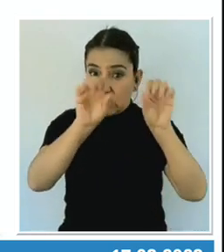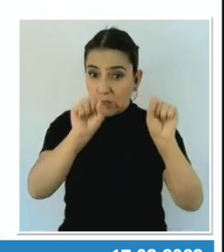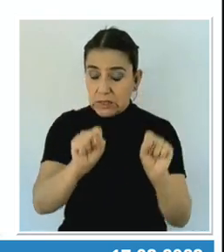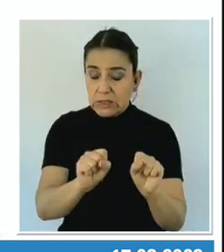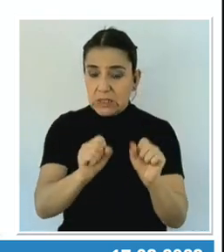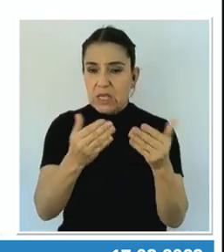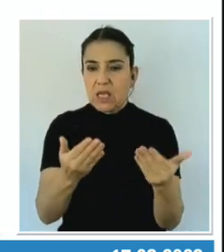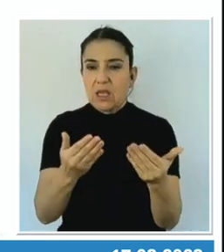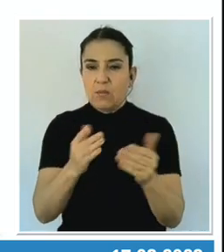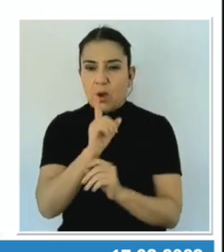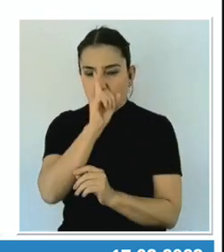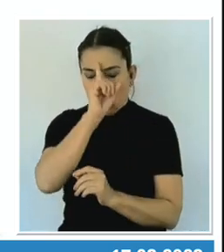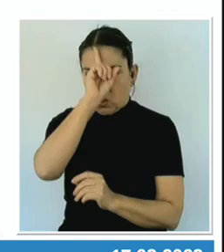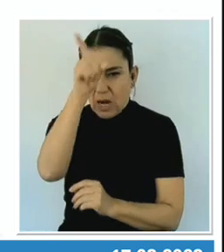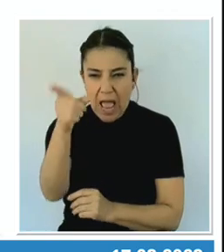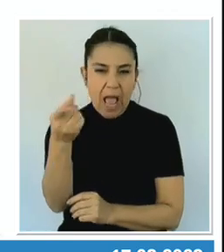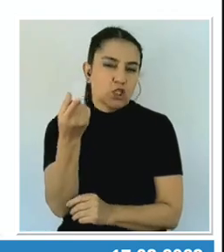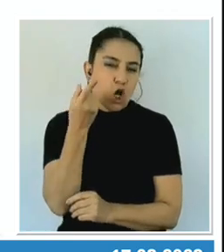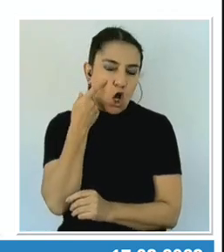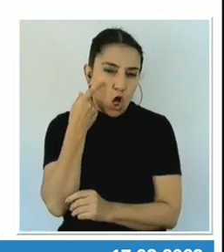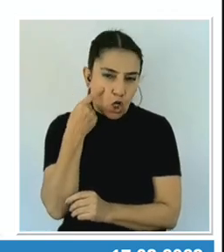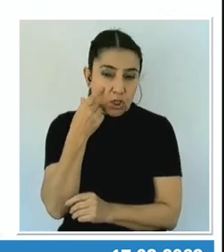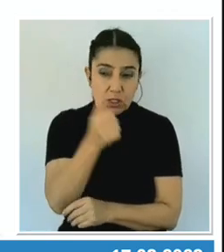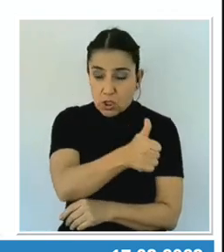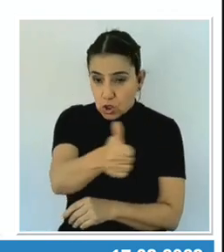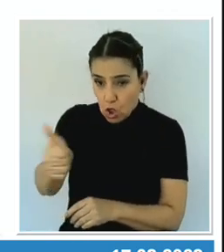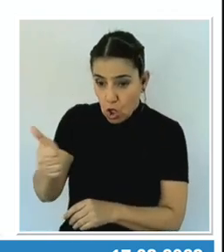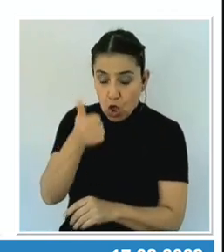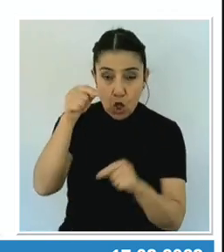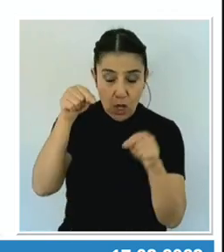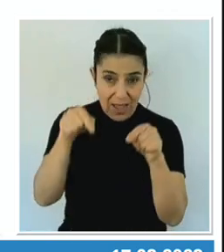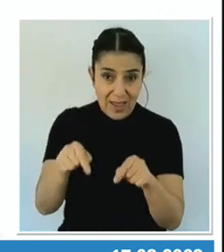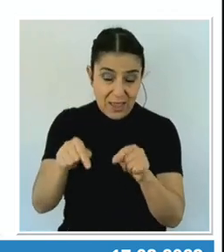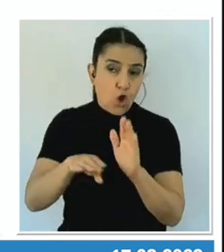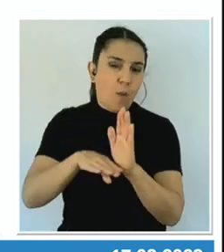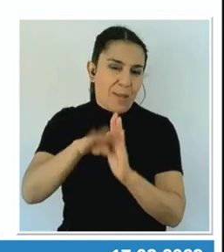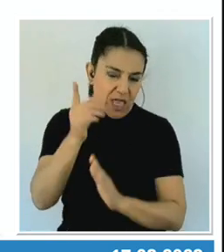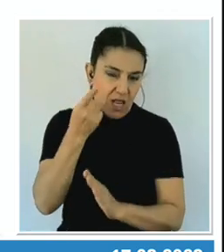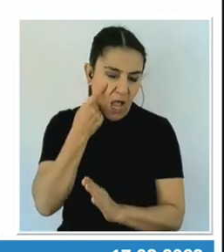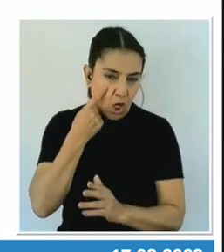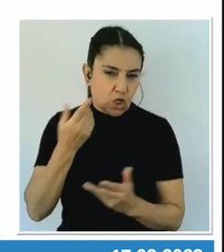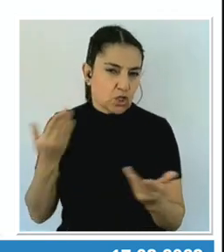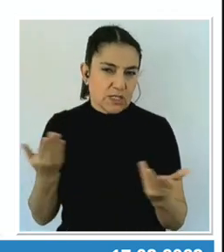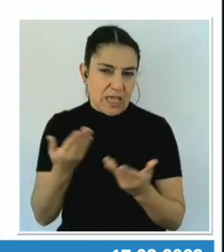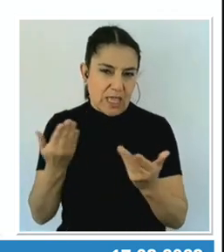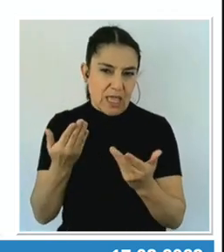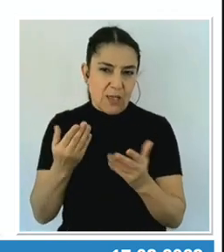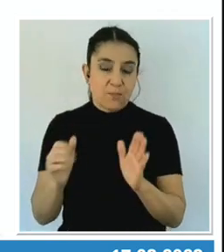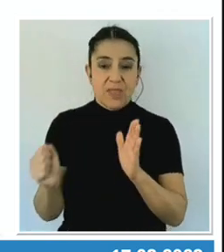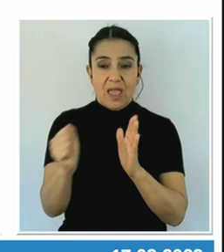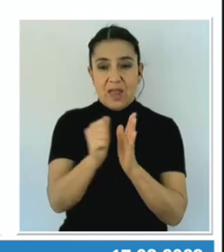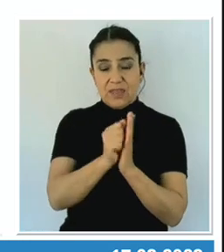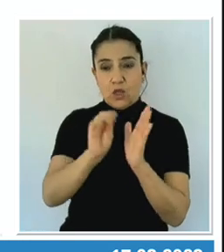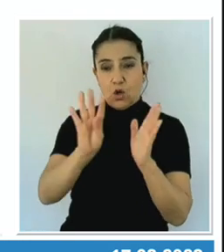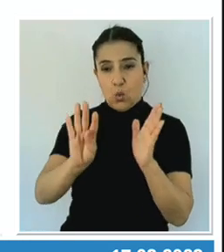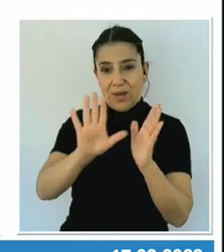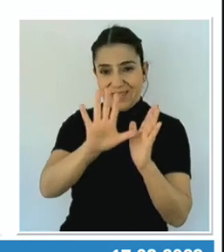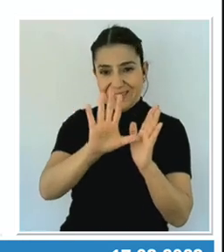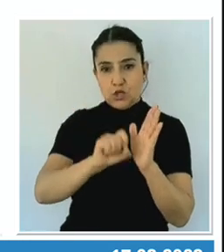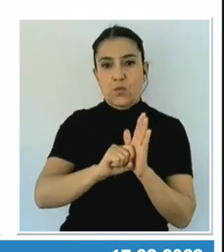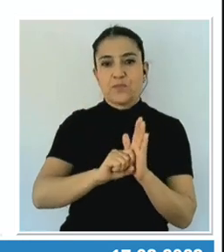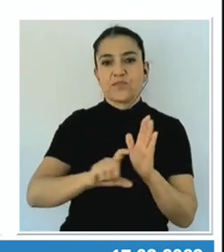clásico, conocido por todos y todas aquí, creo, o por la mayoría, ¿no? Artículo 45 del Código Civil,